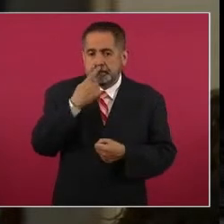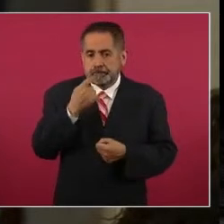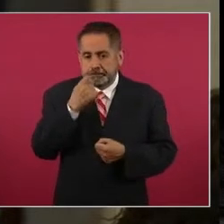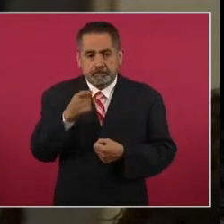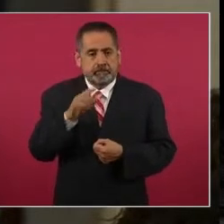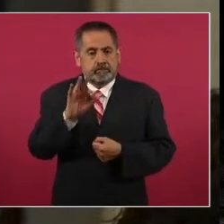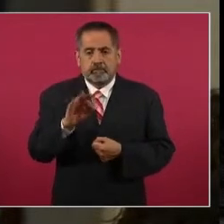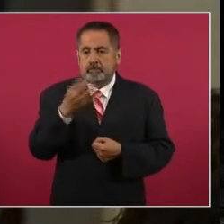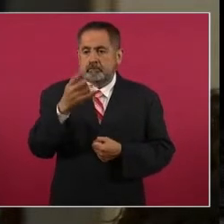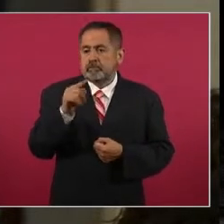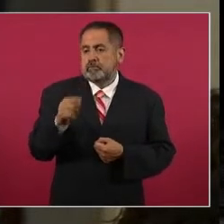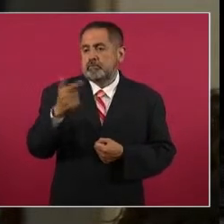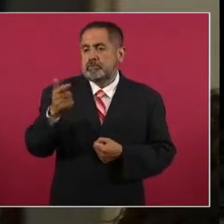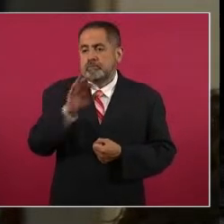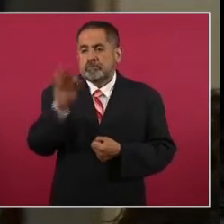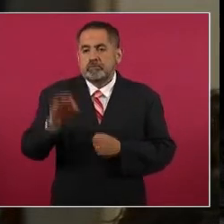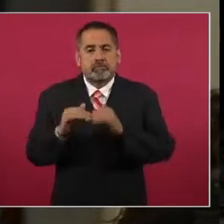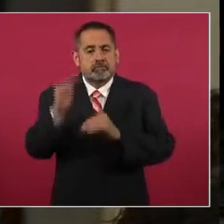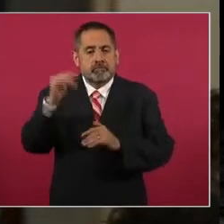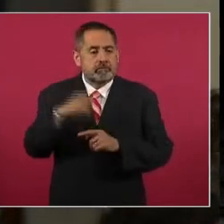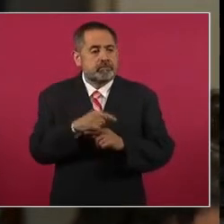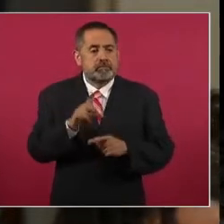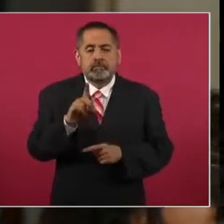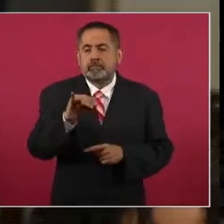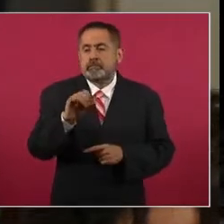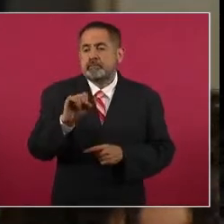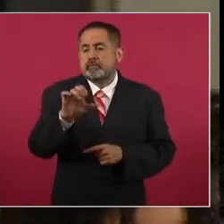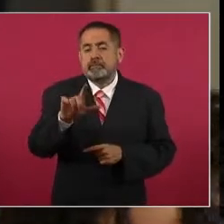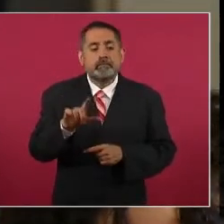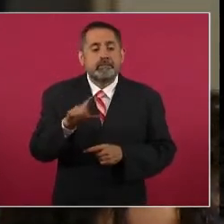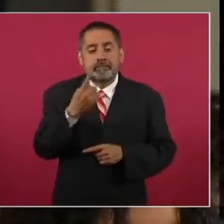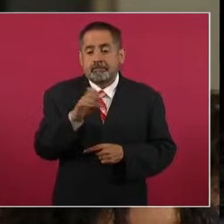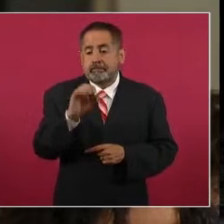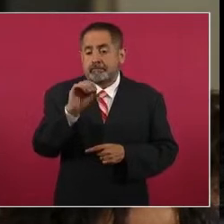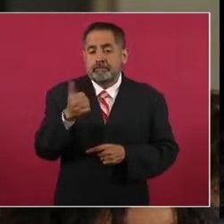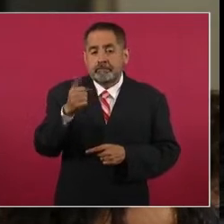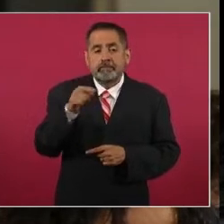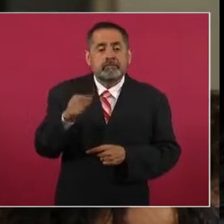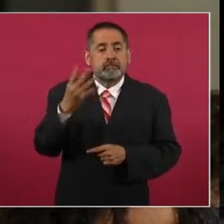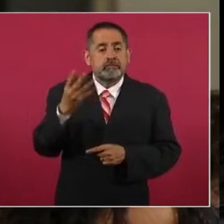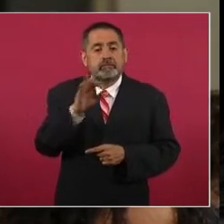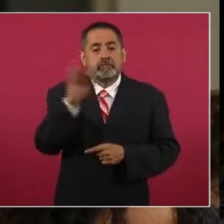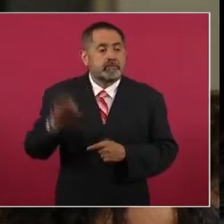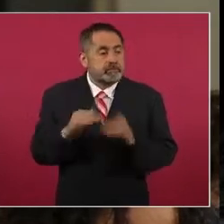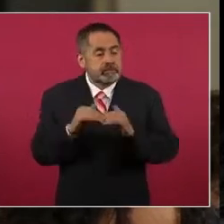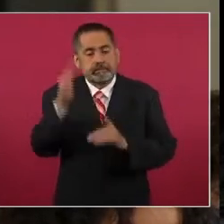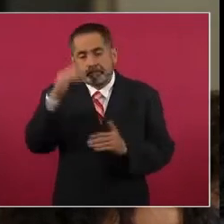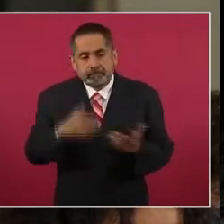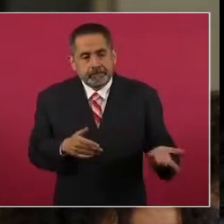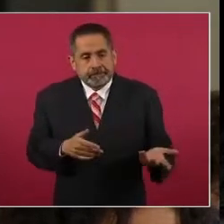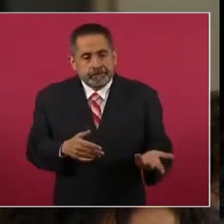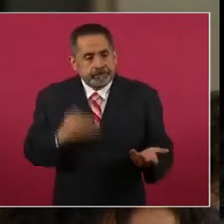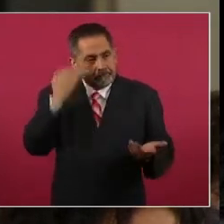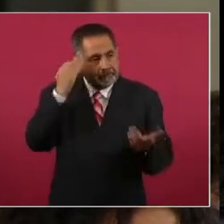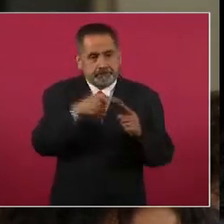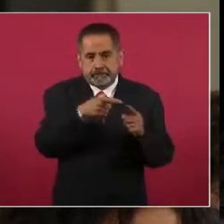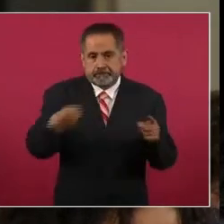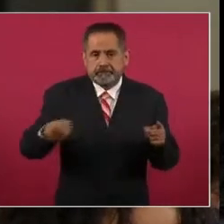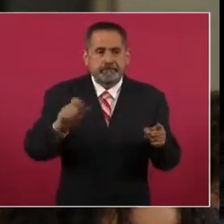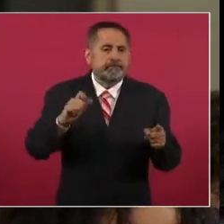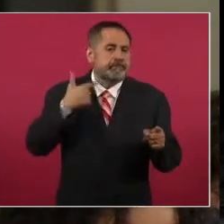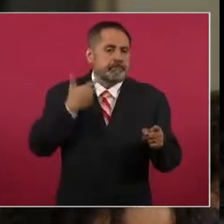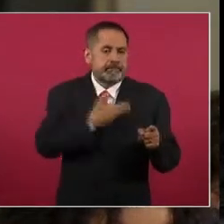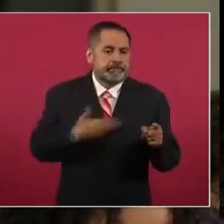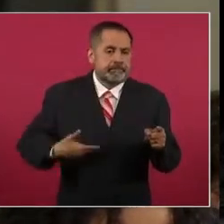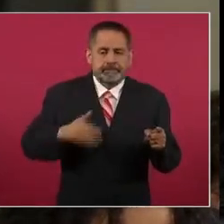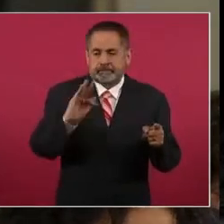44.7 por ciento y el diesel ciento 6.4 por ciento en su sexenio y